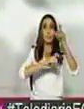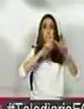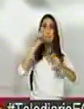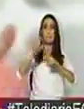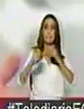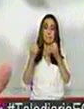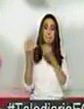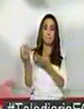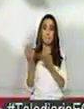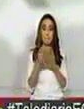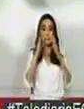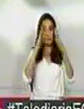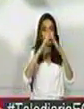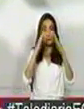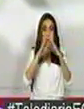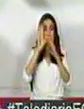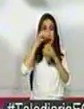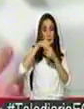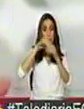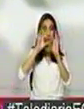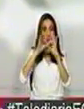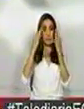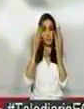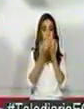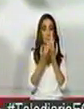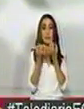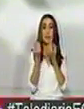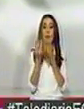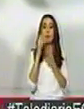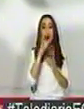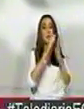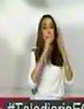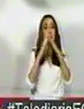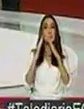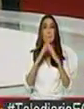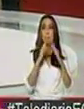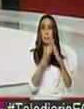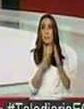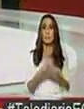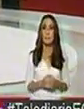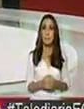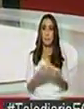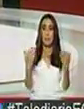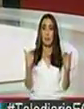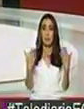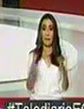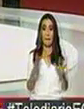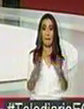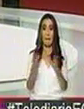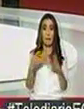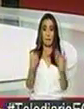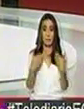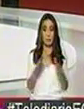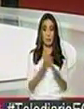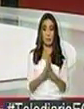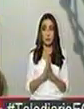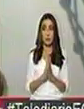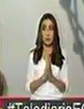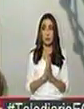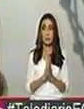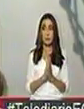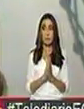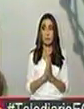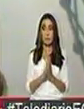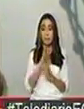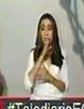¿Cuántas personas podrán vivir en este gran terreno que ustedes han logrado conseguir? Bueno, nosotros como organización social, adquirir un